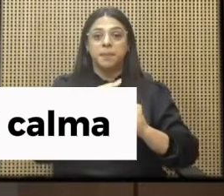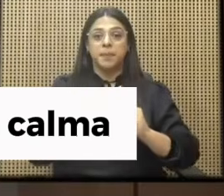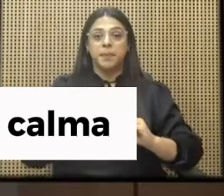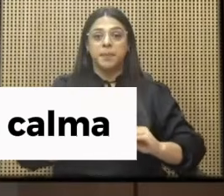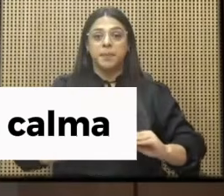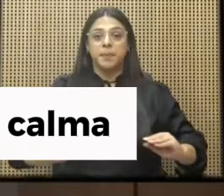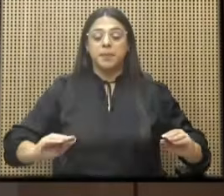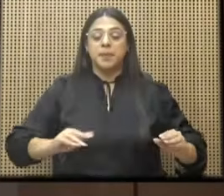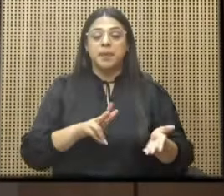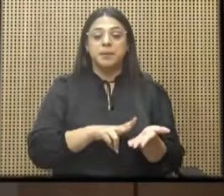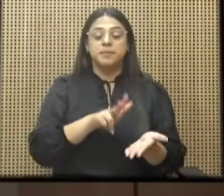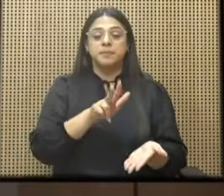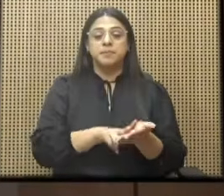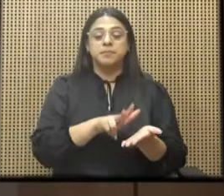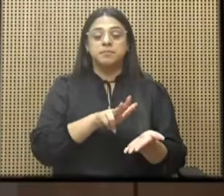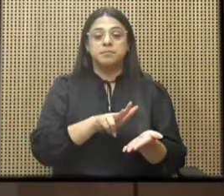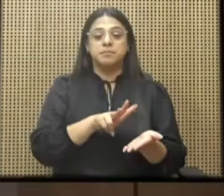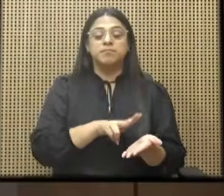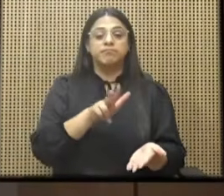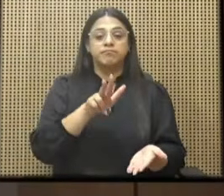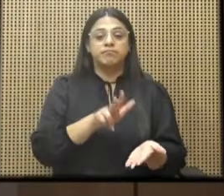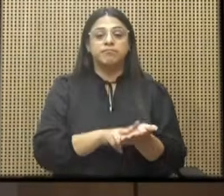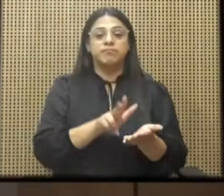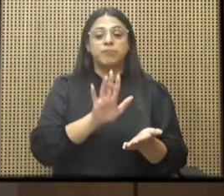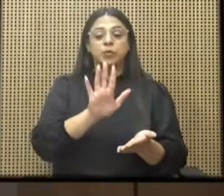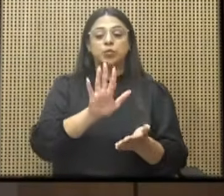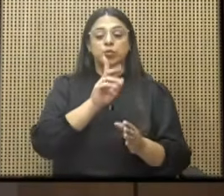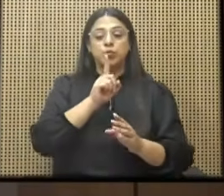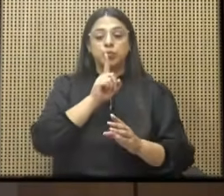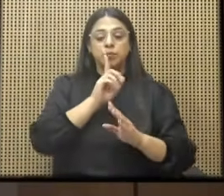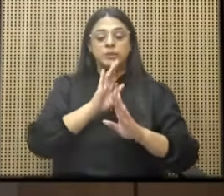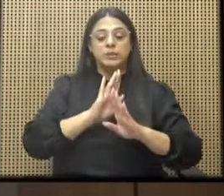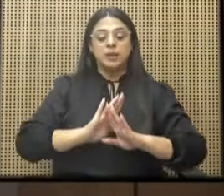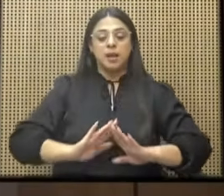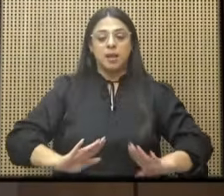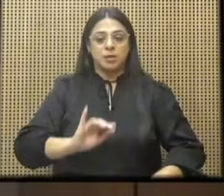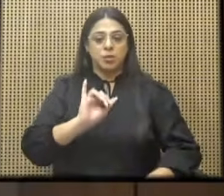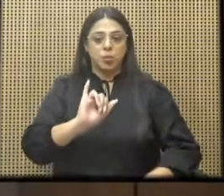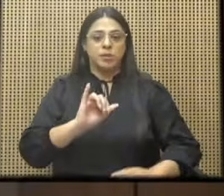avalando con su calma y con su silencio este accionar.